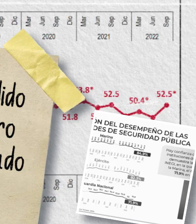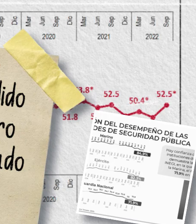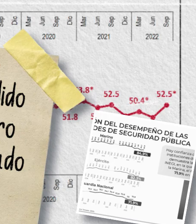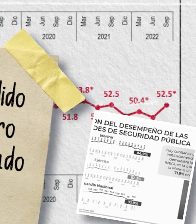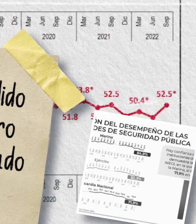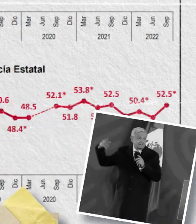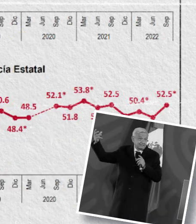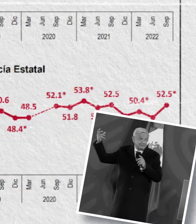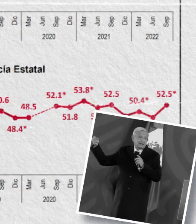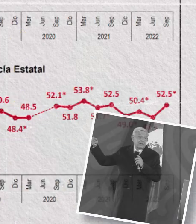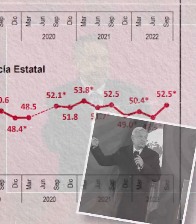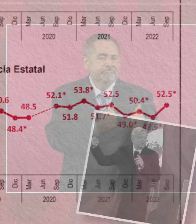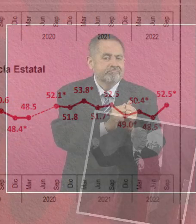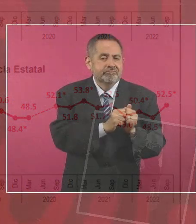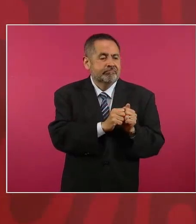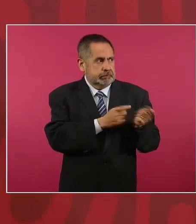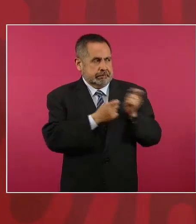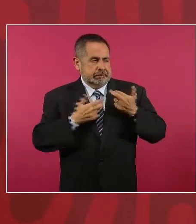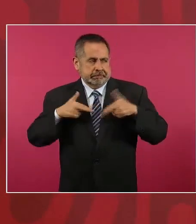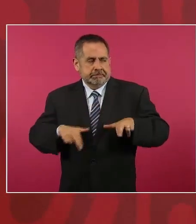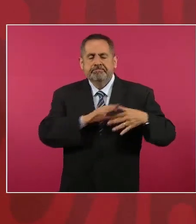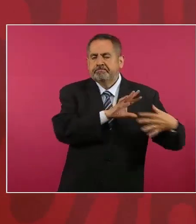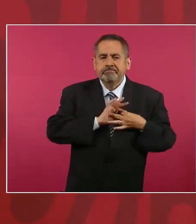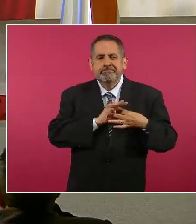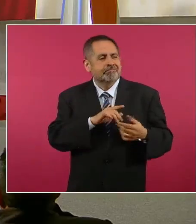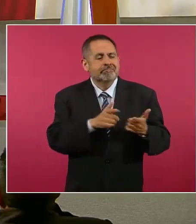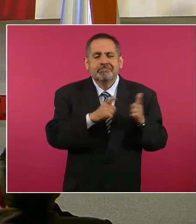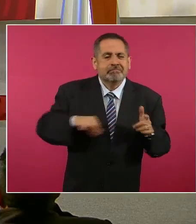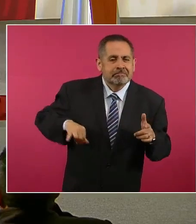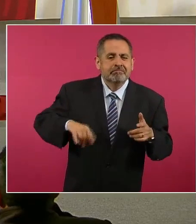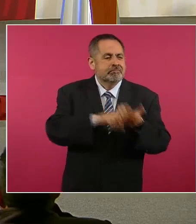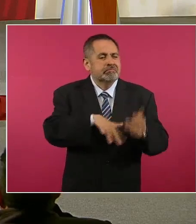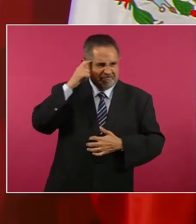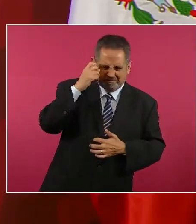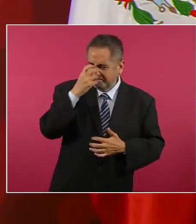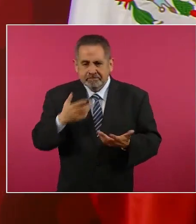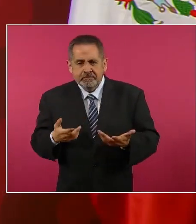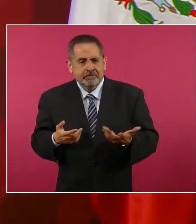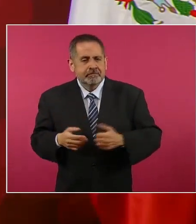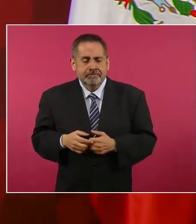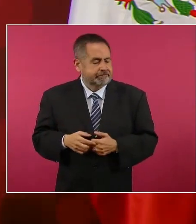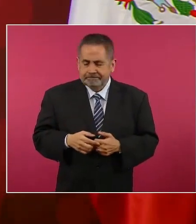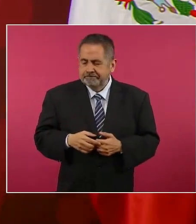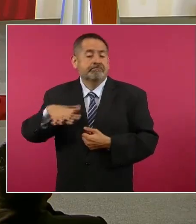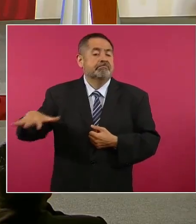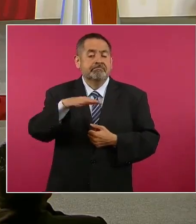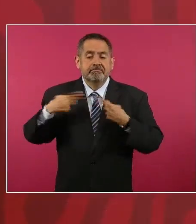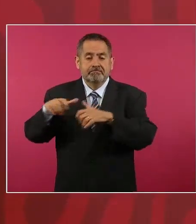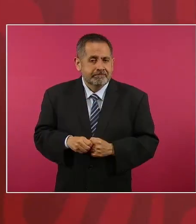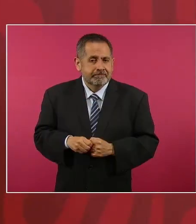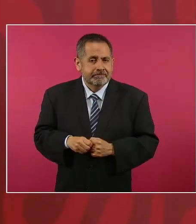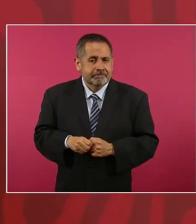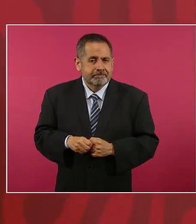no representan a los grupos de intereses creados, representan a los corruptos. Pero qué dicha enorme el